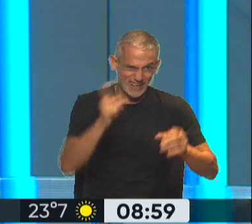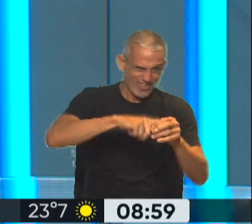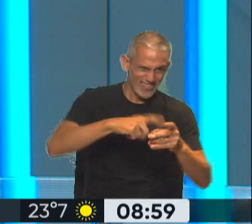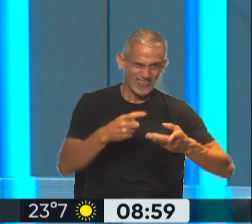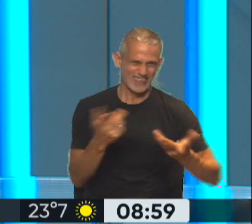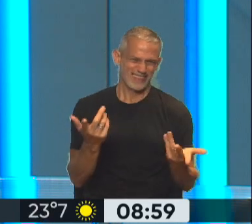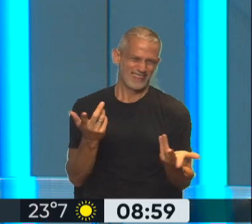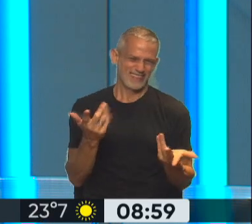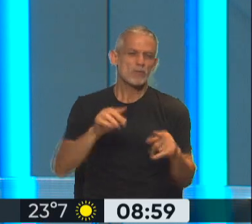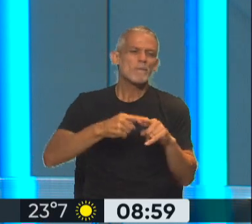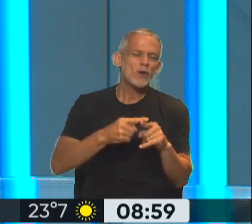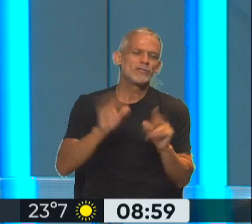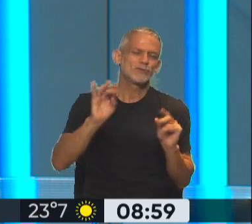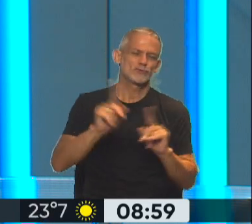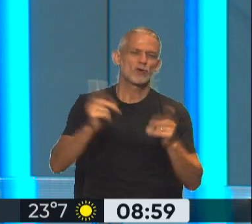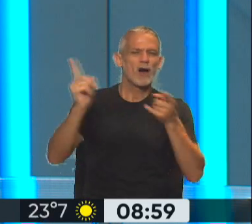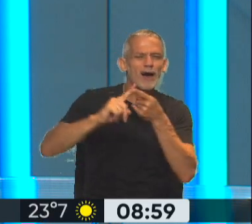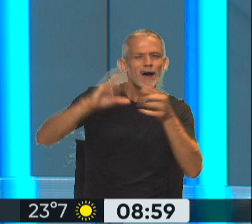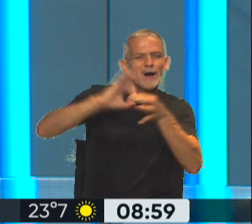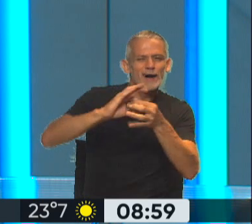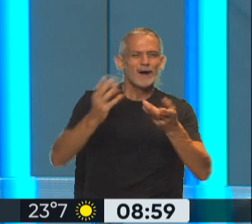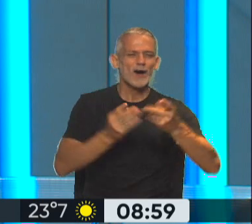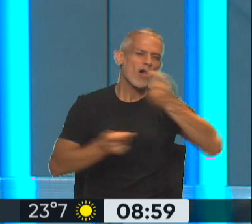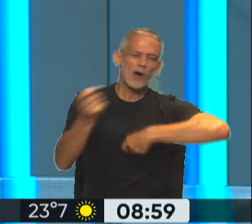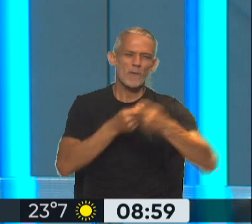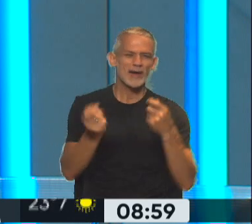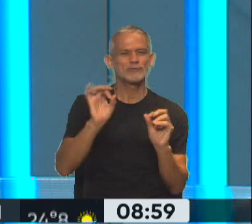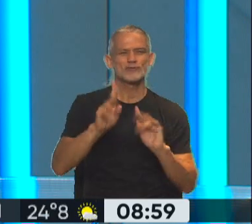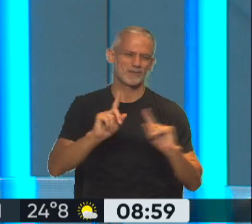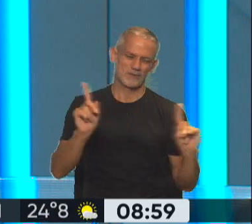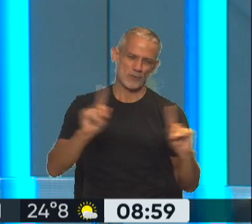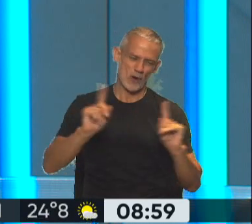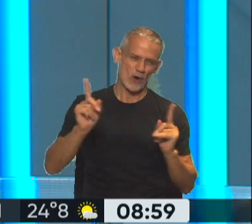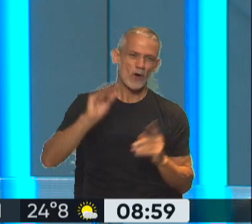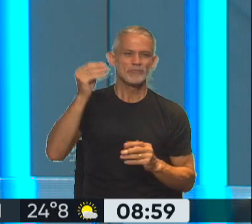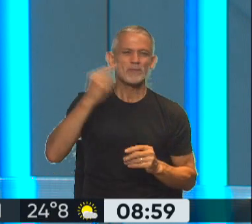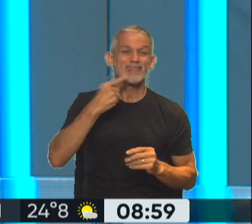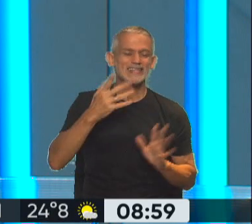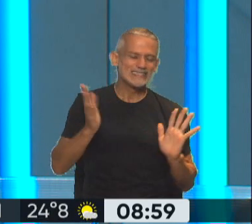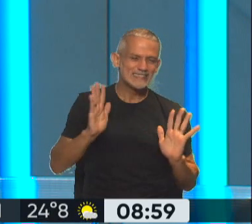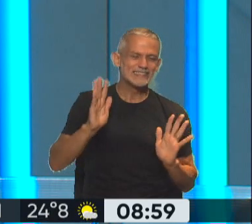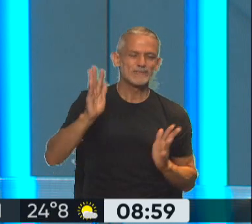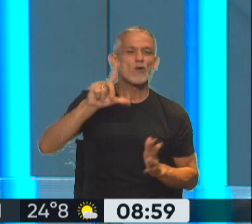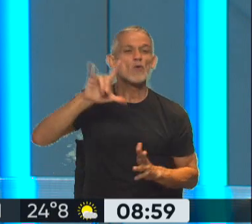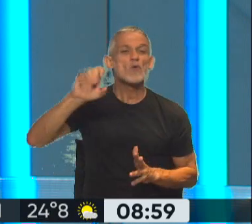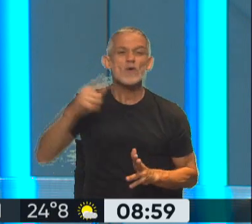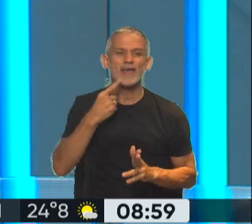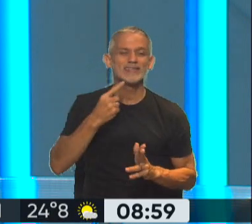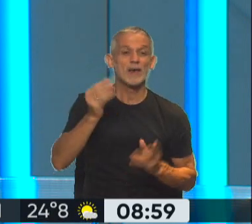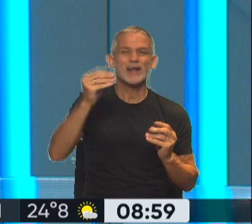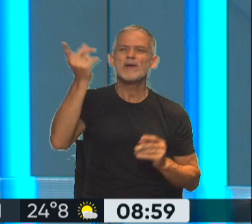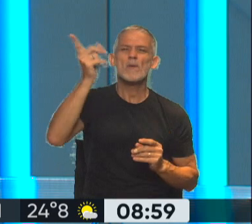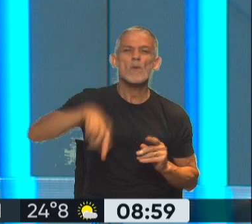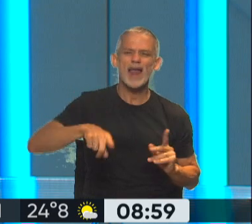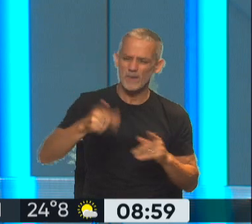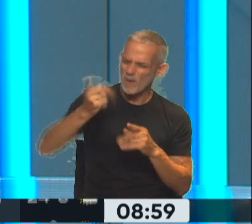recomponer esa relación en términos de comercio y y exportaciones importaciones y demás no solamente en el